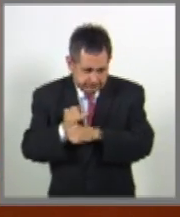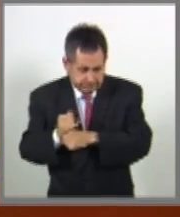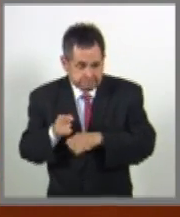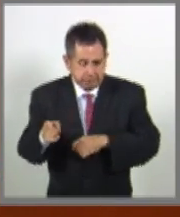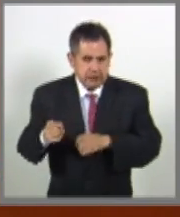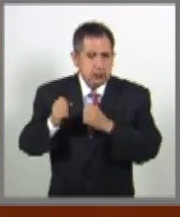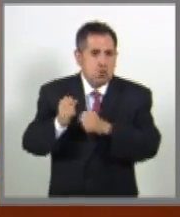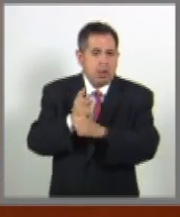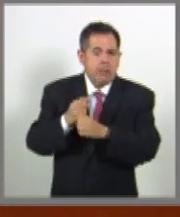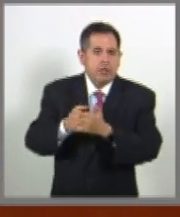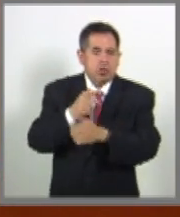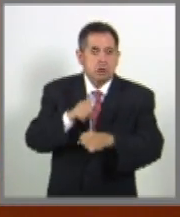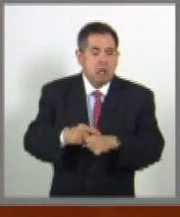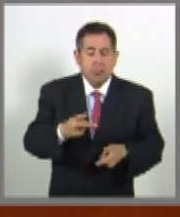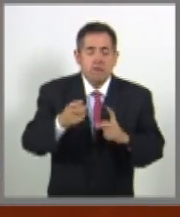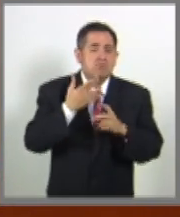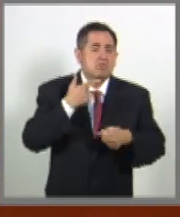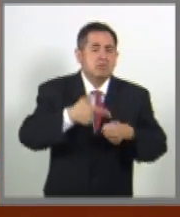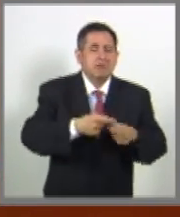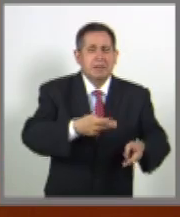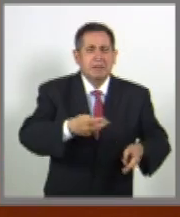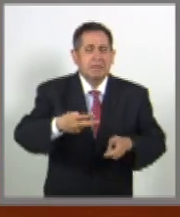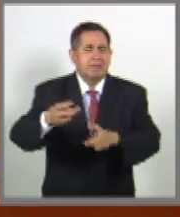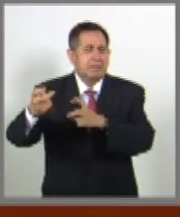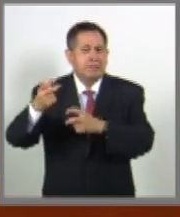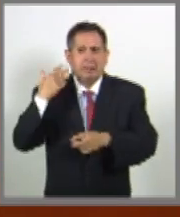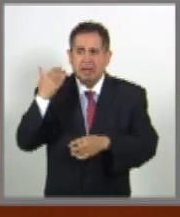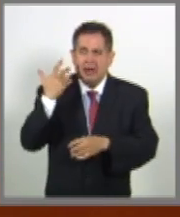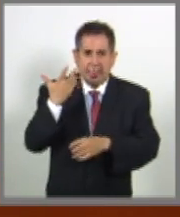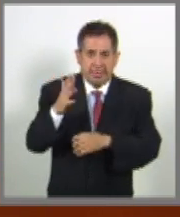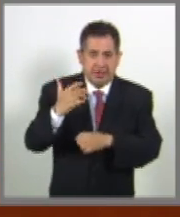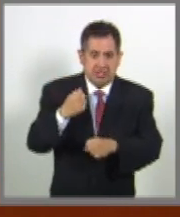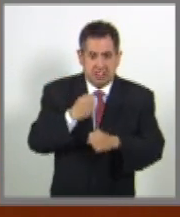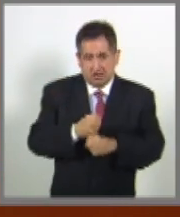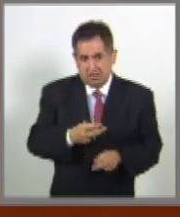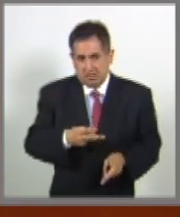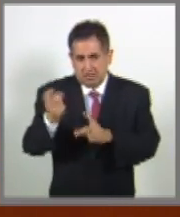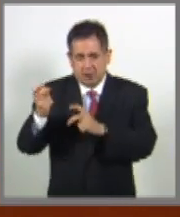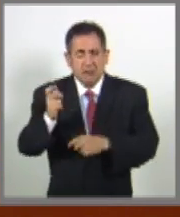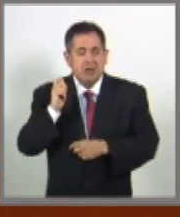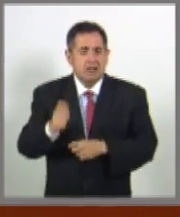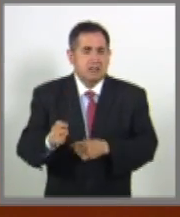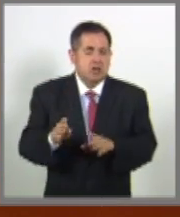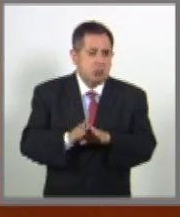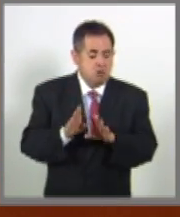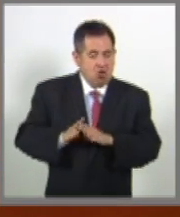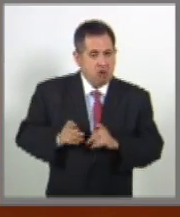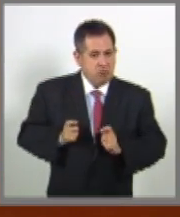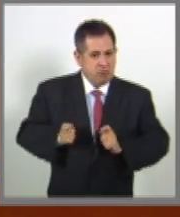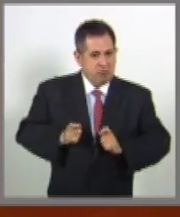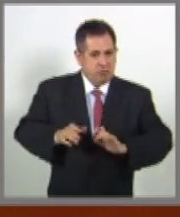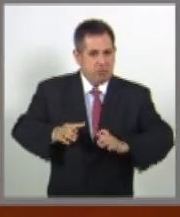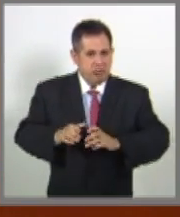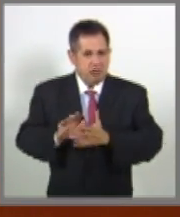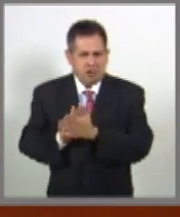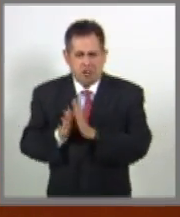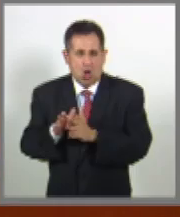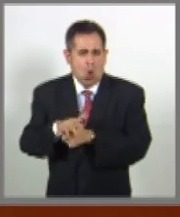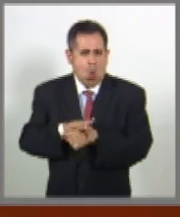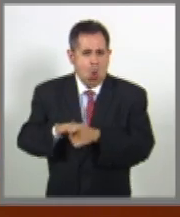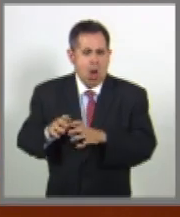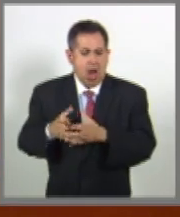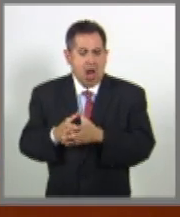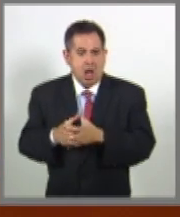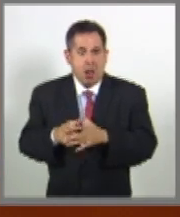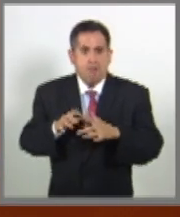Seguridad Nacional, el robo de combustible en México en los últimos 10 años pasó de estar bajo el control de bandas locales